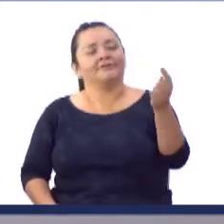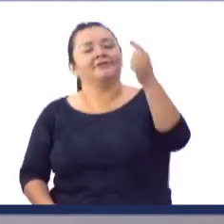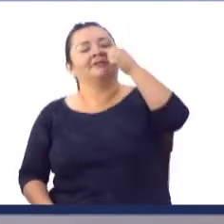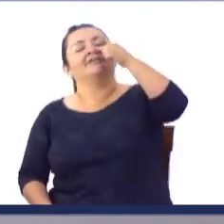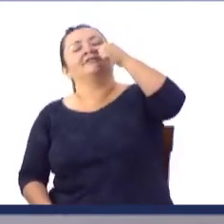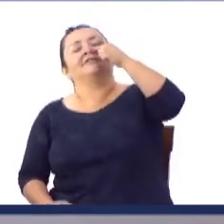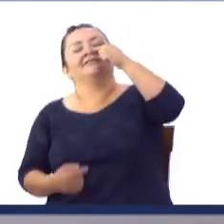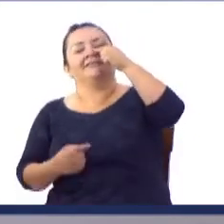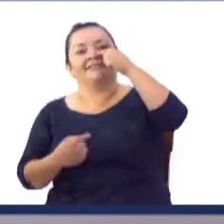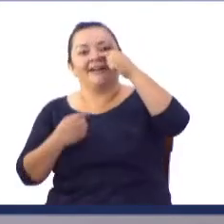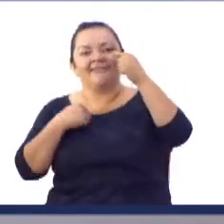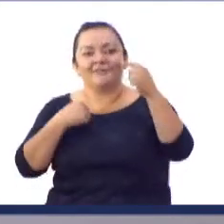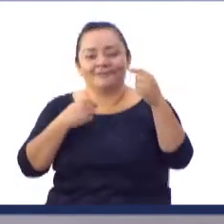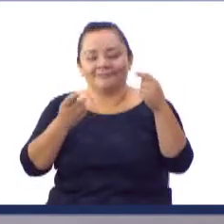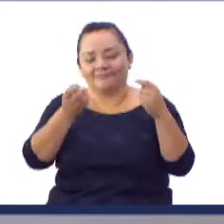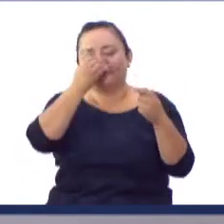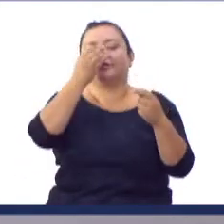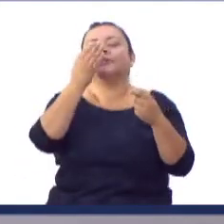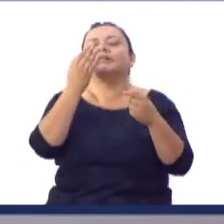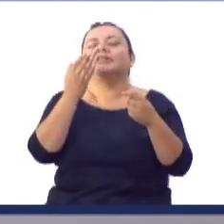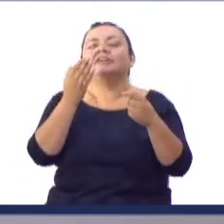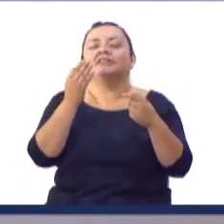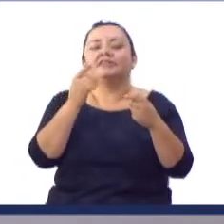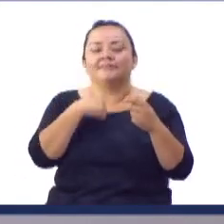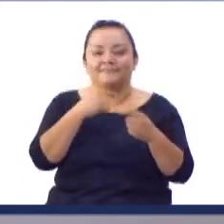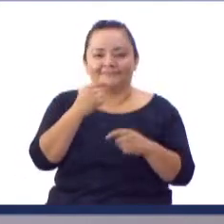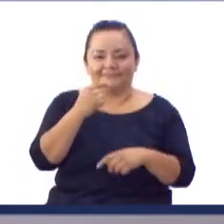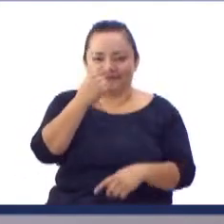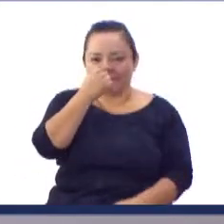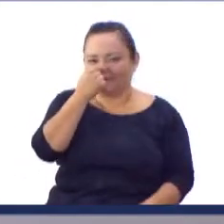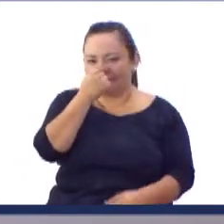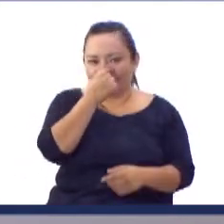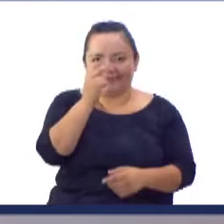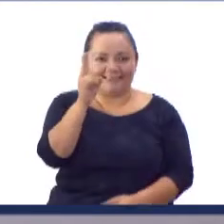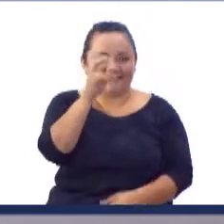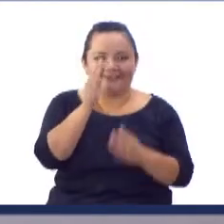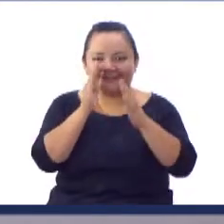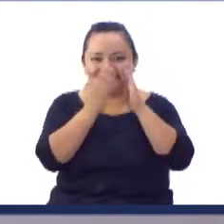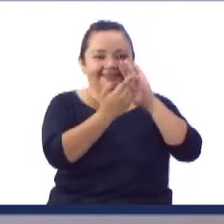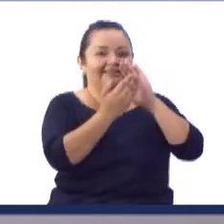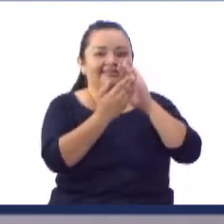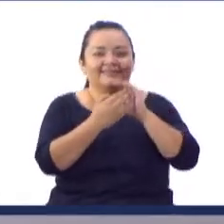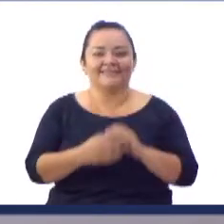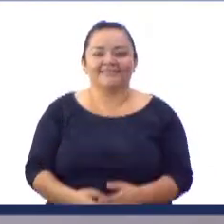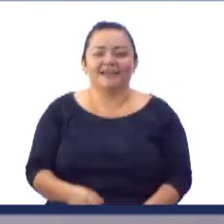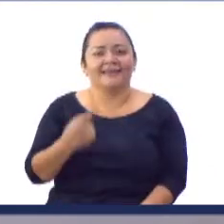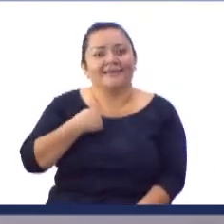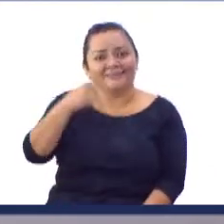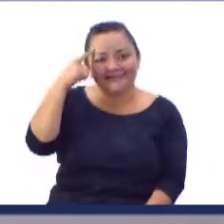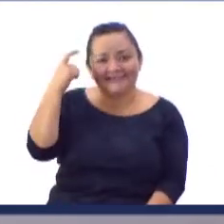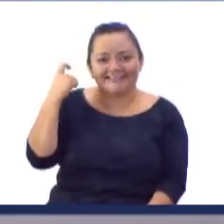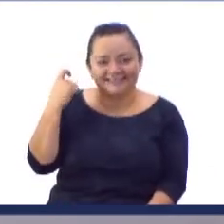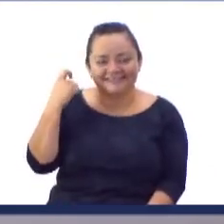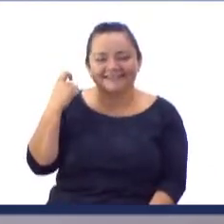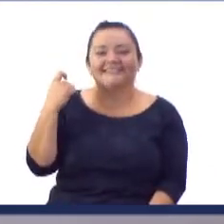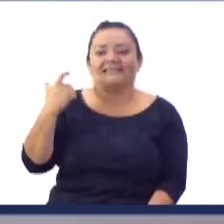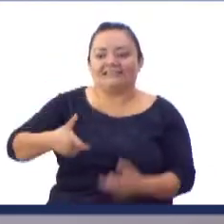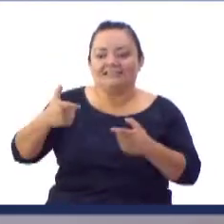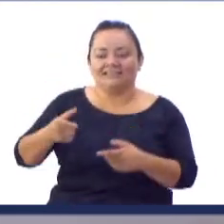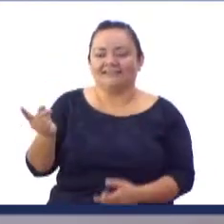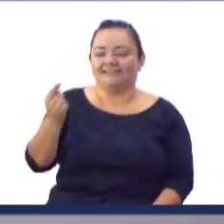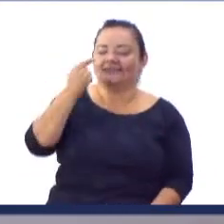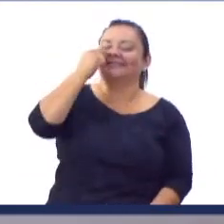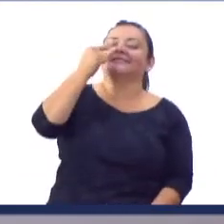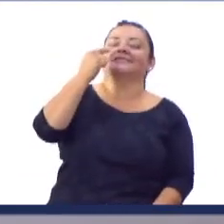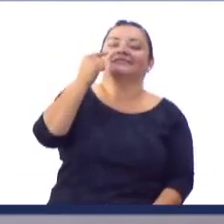cayó en la nariz desde entonces me quedo torcido y yo me acuerdo todavía está cunas